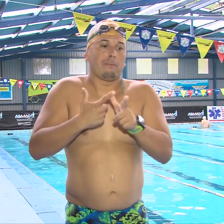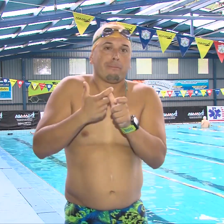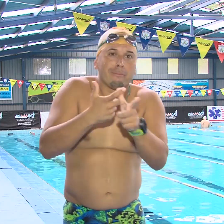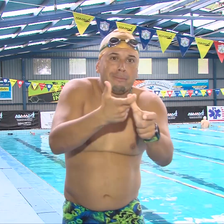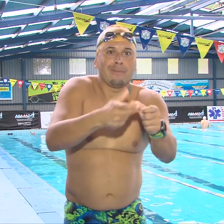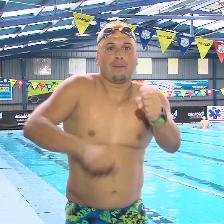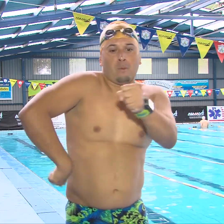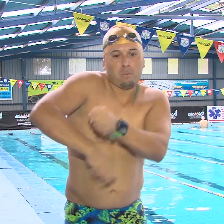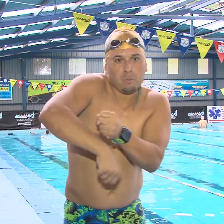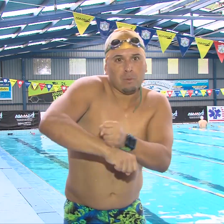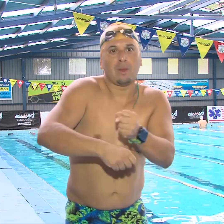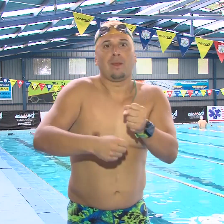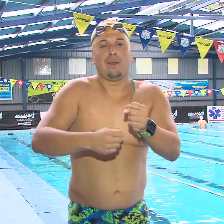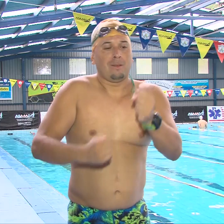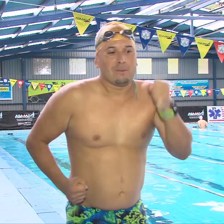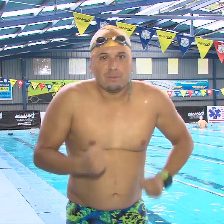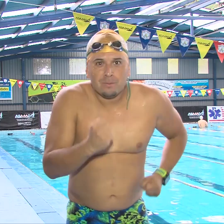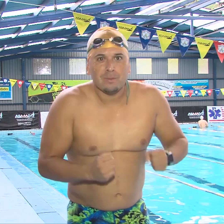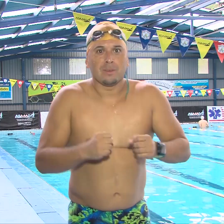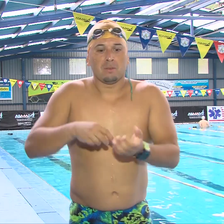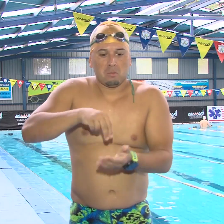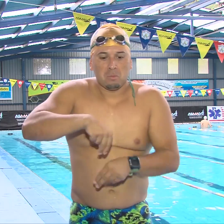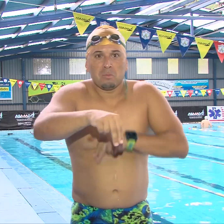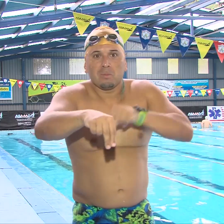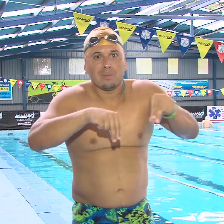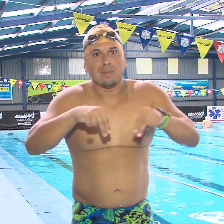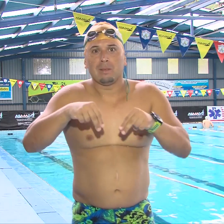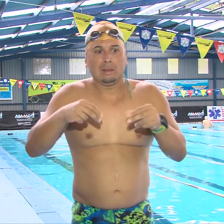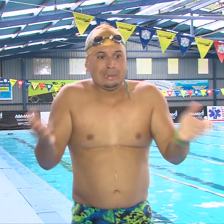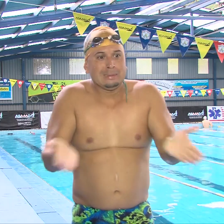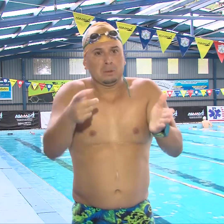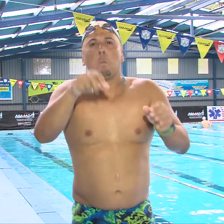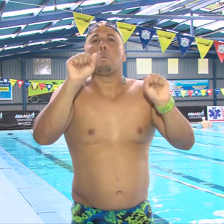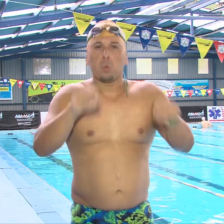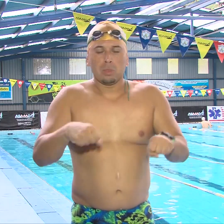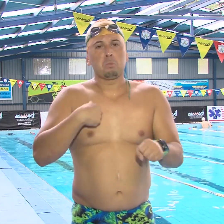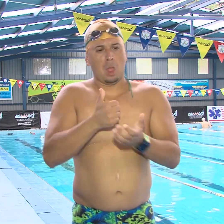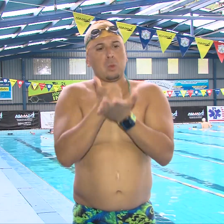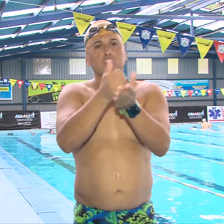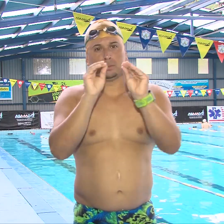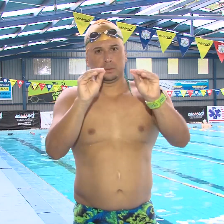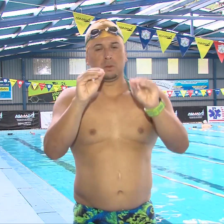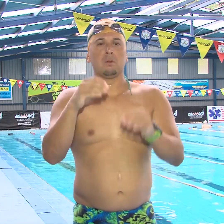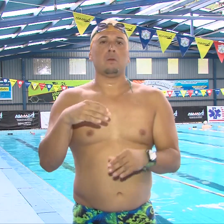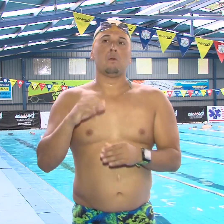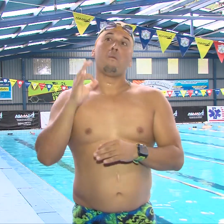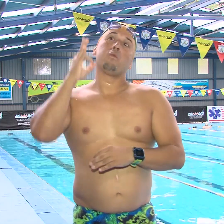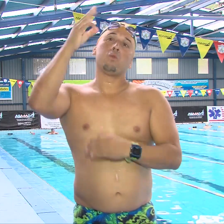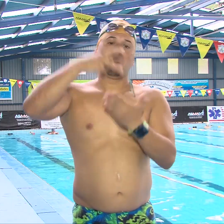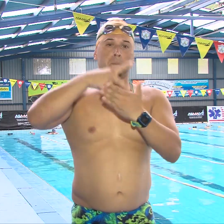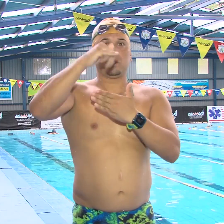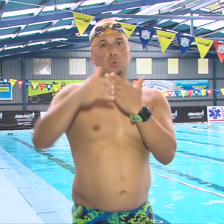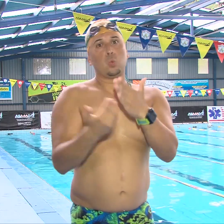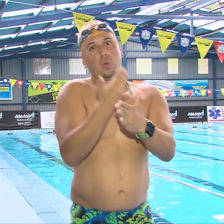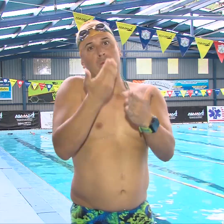personas sordas, fútbol, natación, atletismo, y que eso se pueda desarrollar a través de un proyecto nuevo.